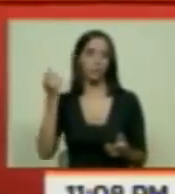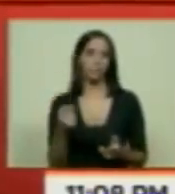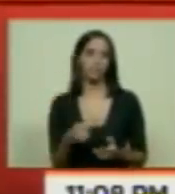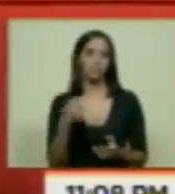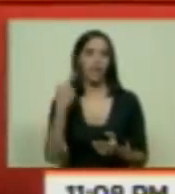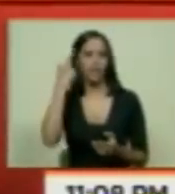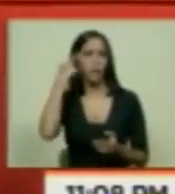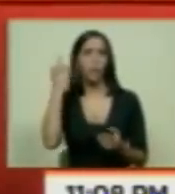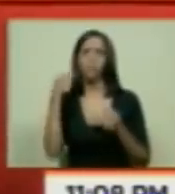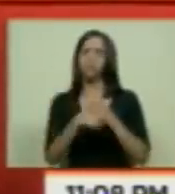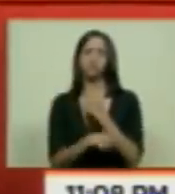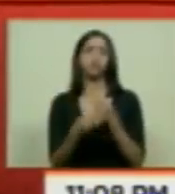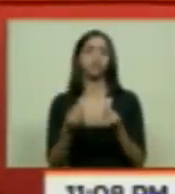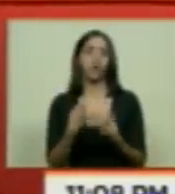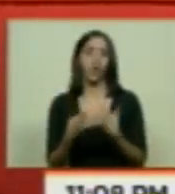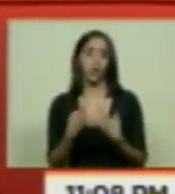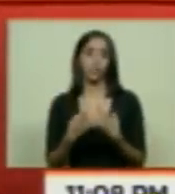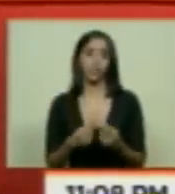muchas cosas.